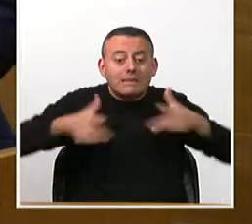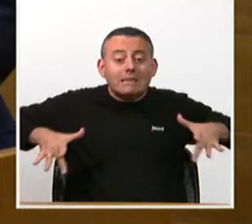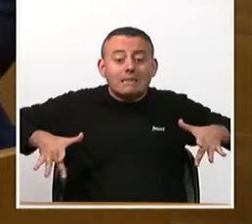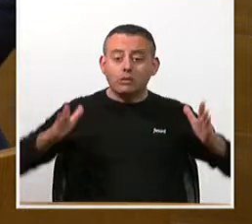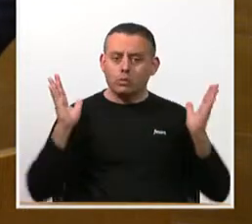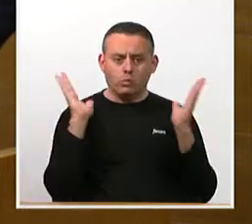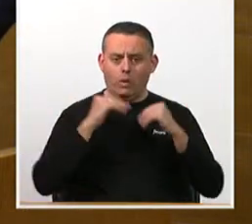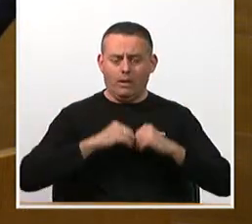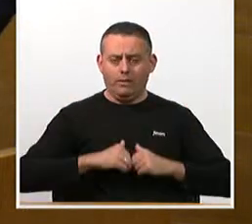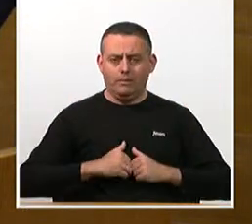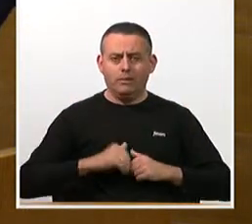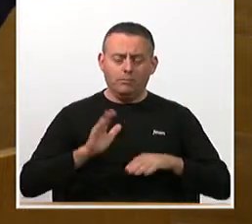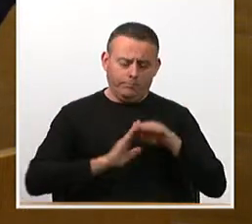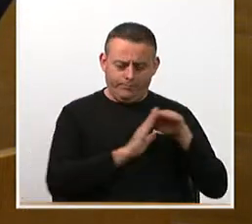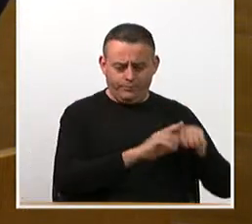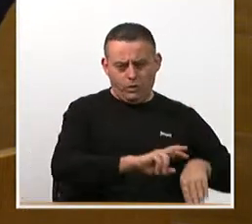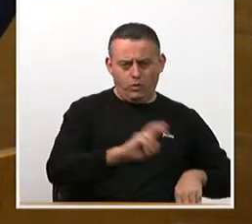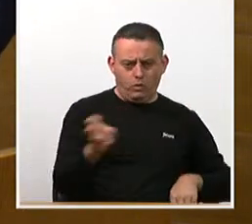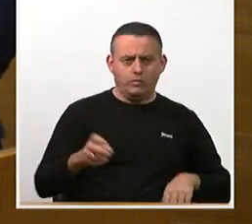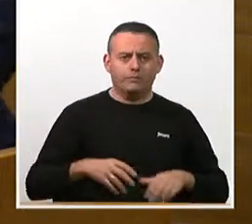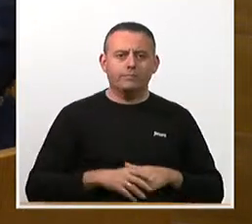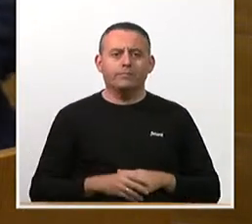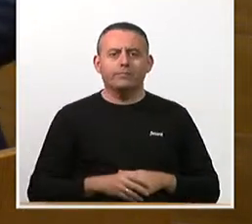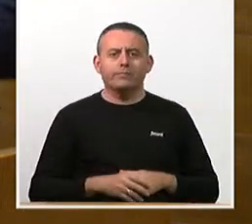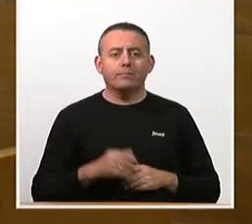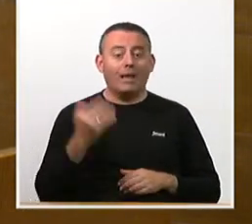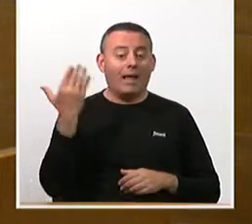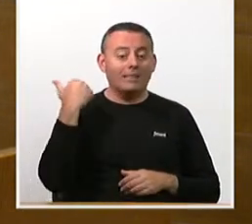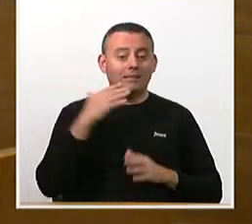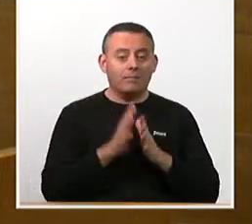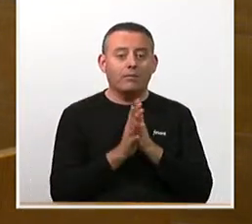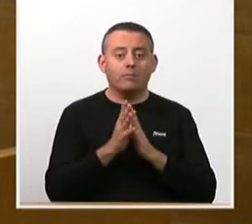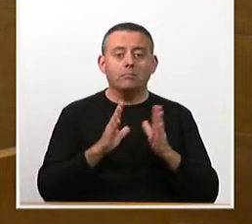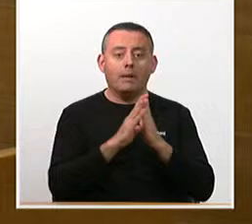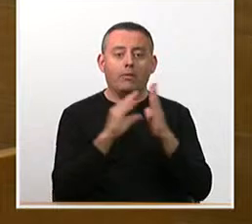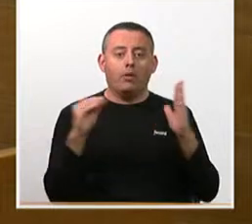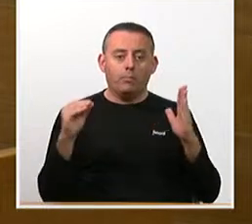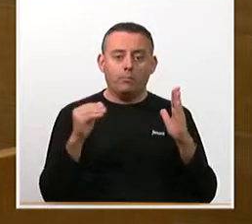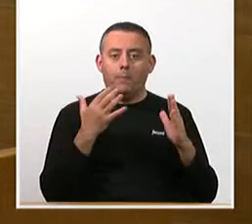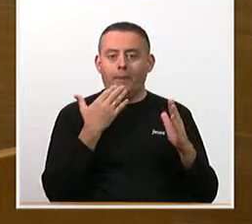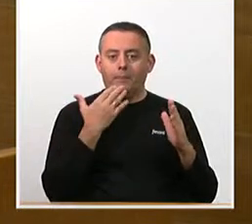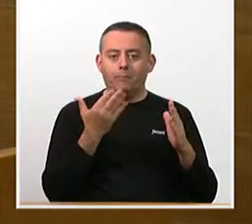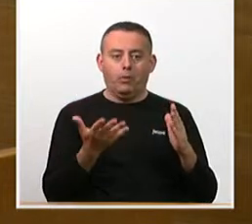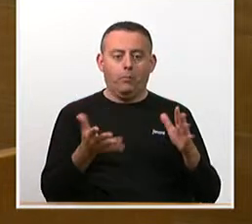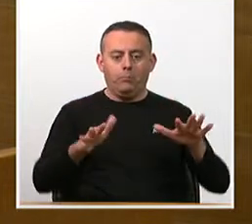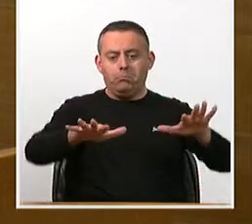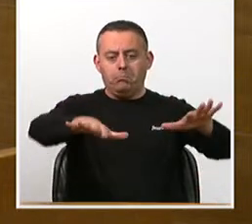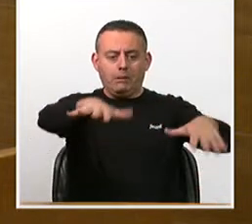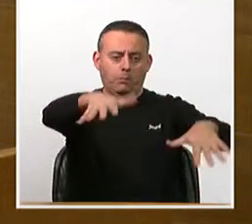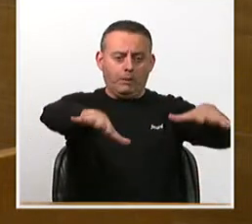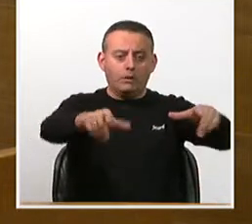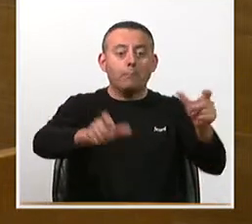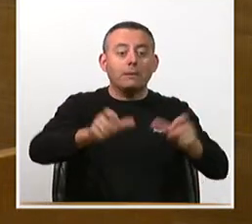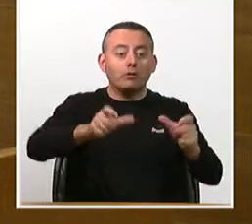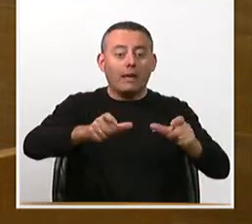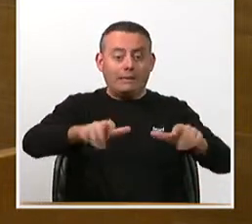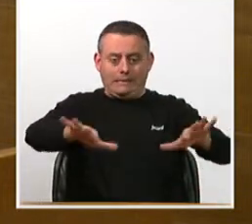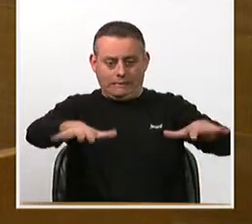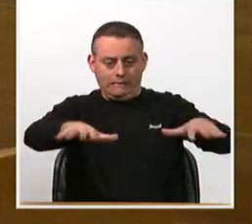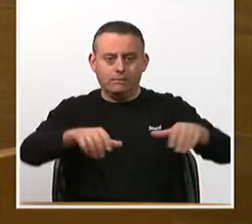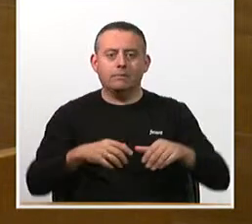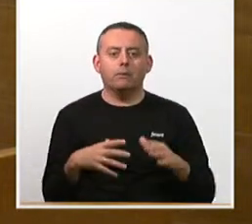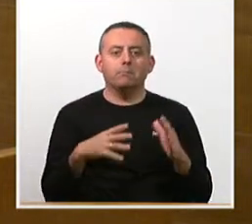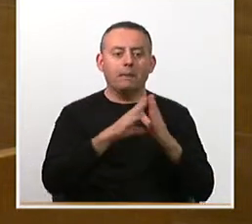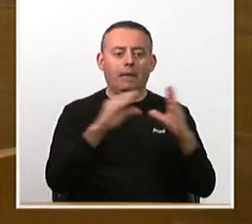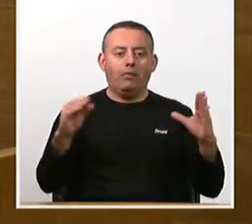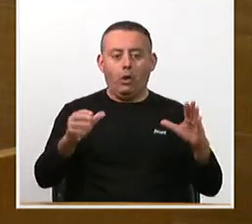más mire hemos hablado antes de benidor benidor por ejemplo vamos a comparar dos municipios con una población parecida benidor tiene Pues